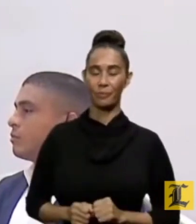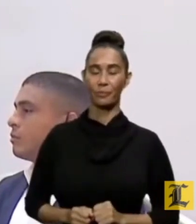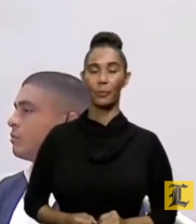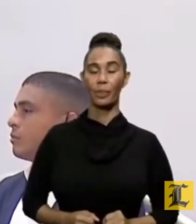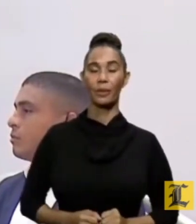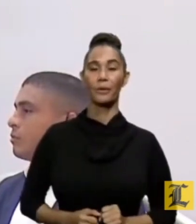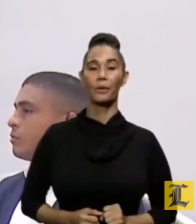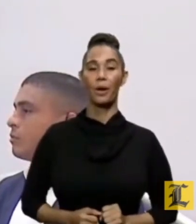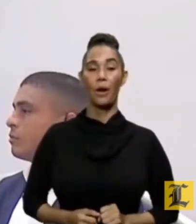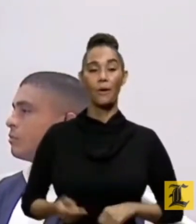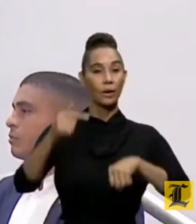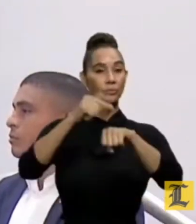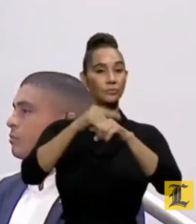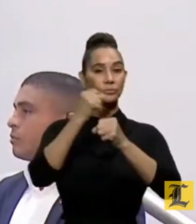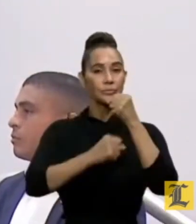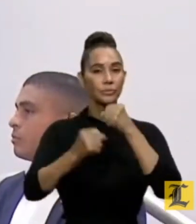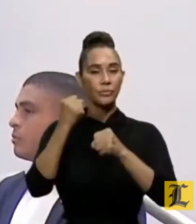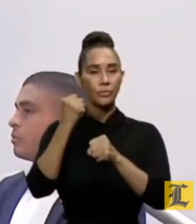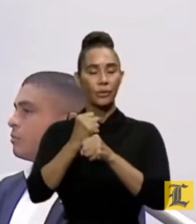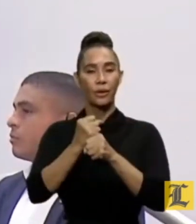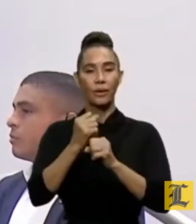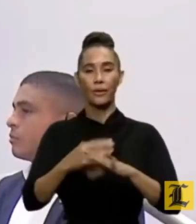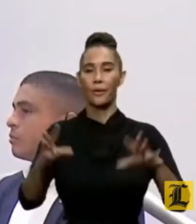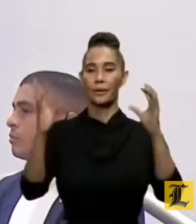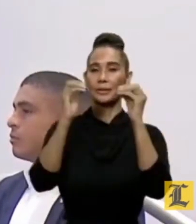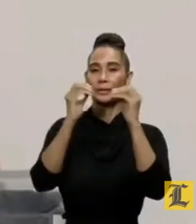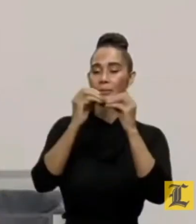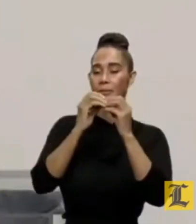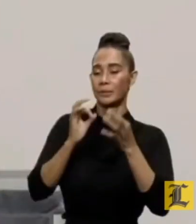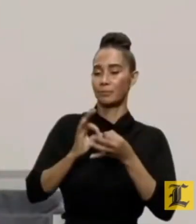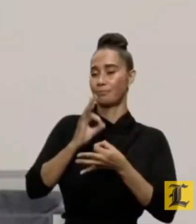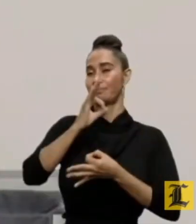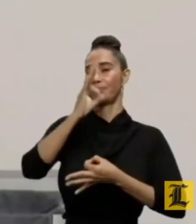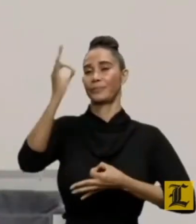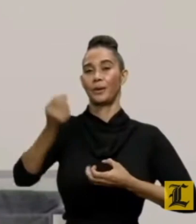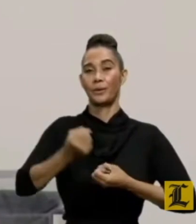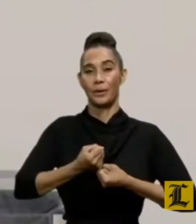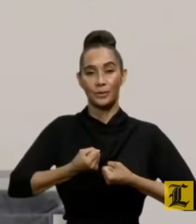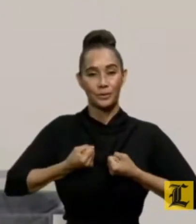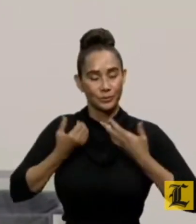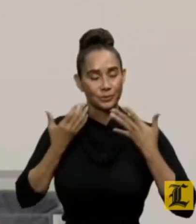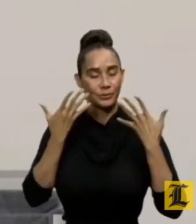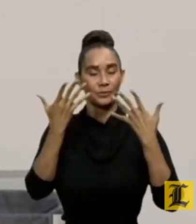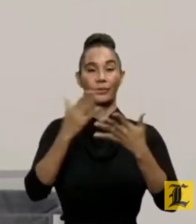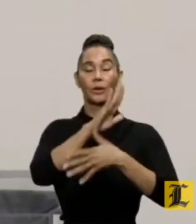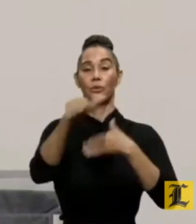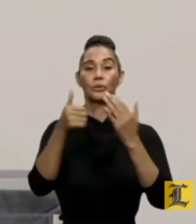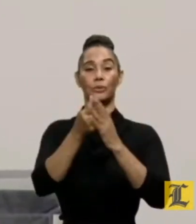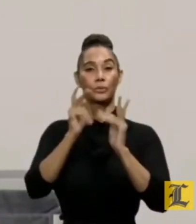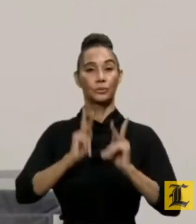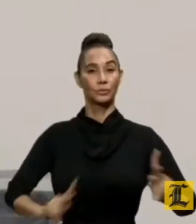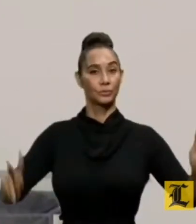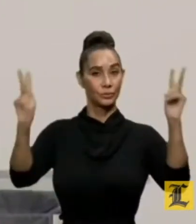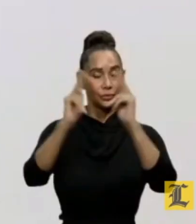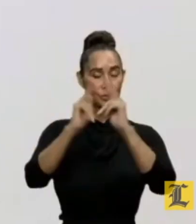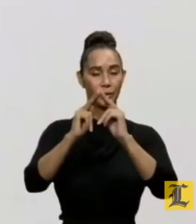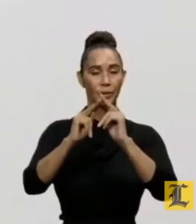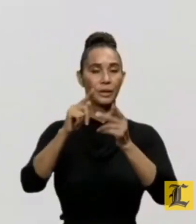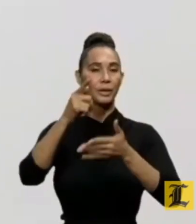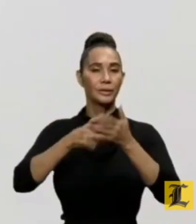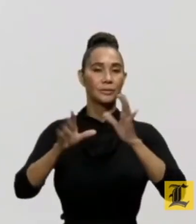Si hay una época del año que más nos inspira a sacar nuestros mejores valores, es la